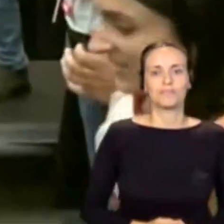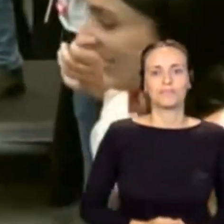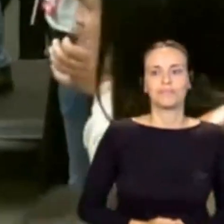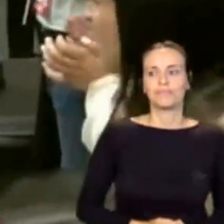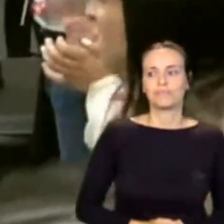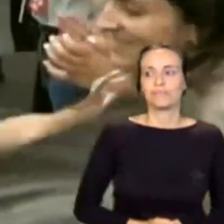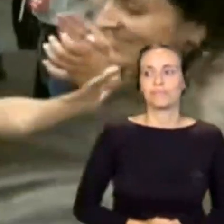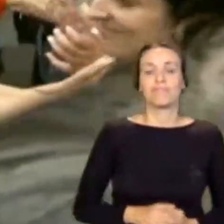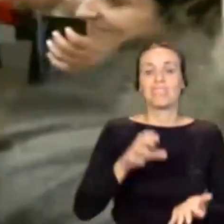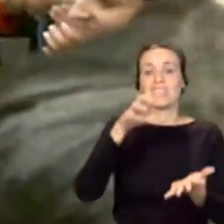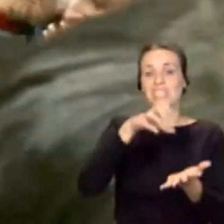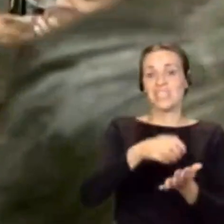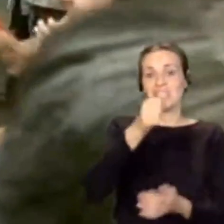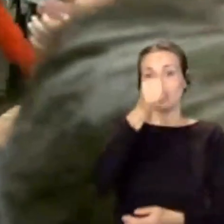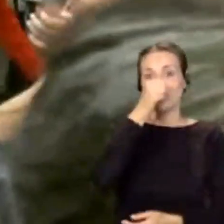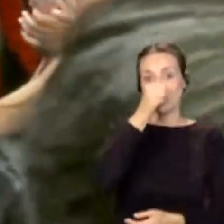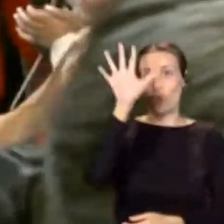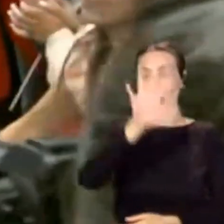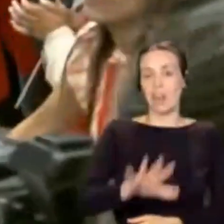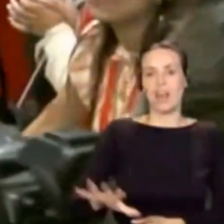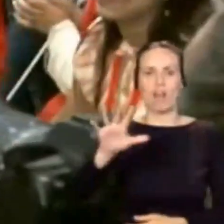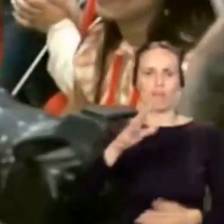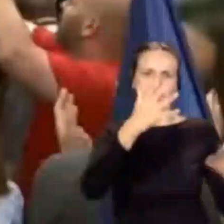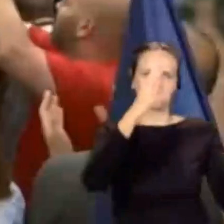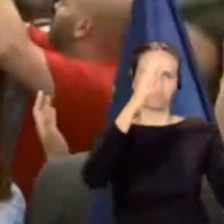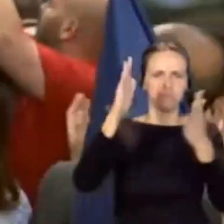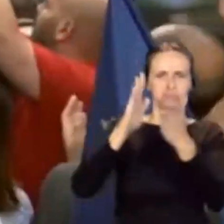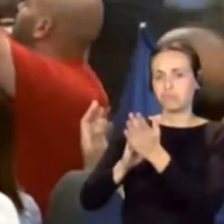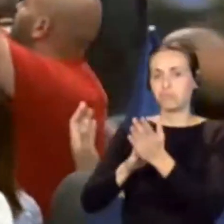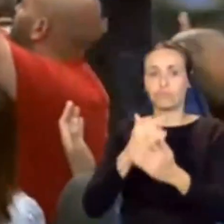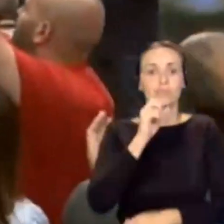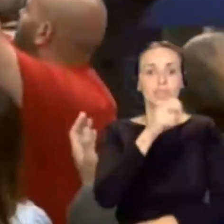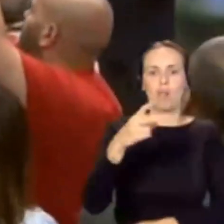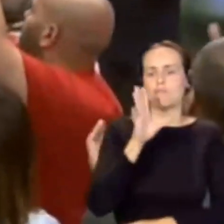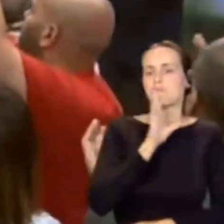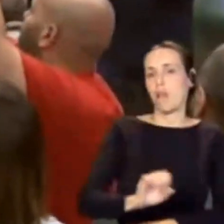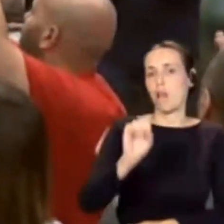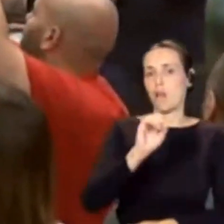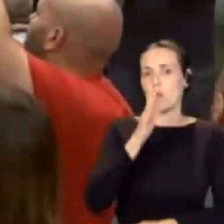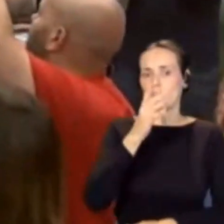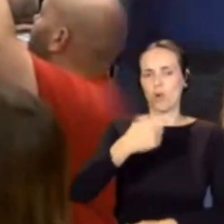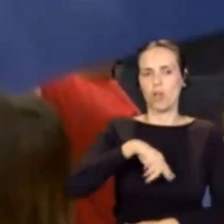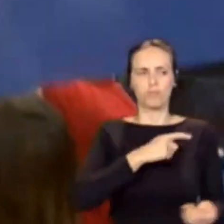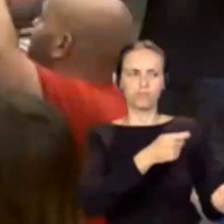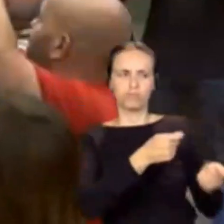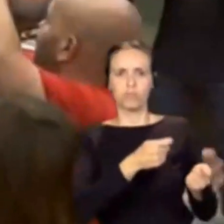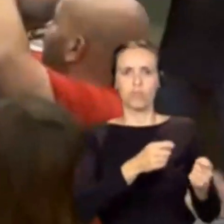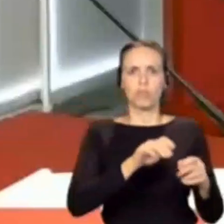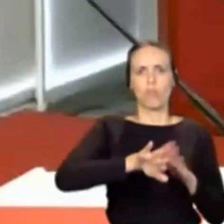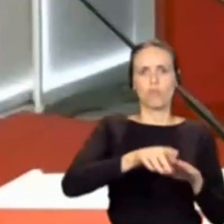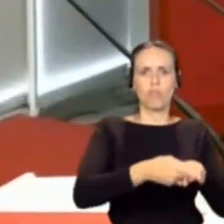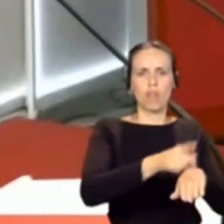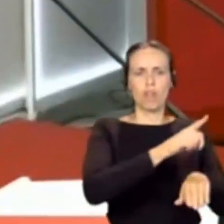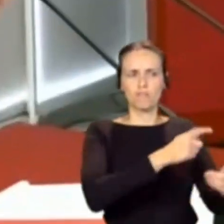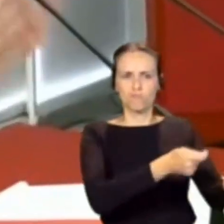Euforia en la sede del PSOE Nacional, donde hablan de resultados magníficos. Son aseguran el dique ante la ultraderecha y consideran que los ciudadanos han dado